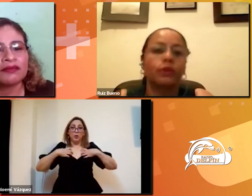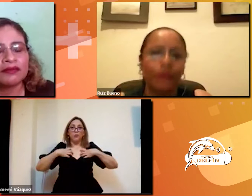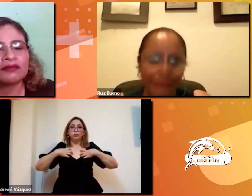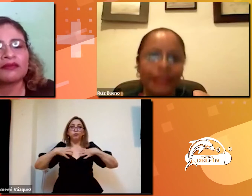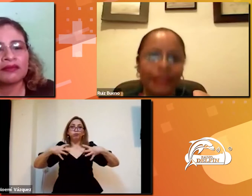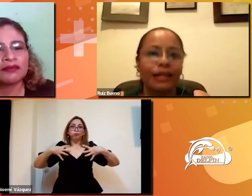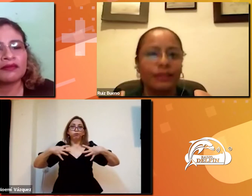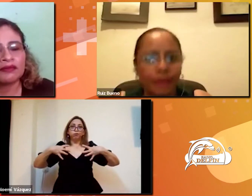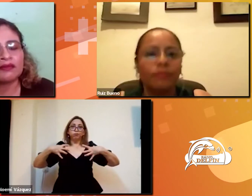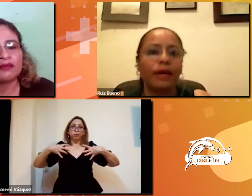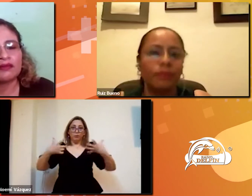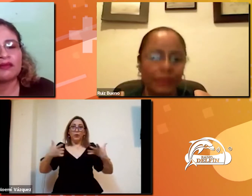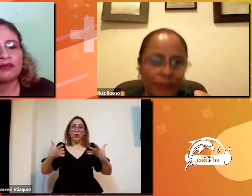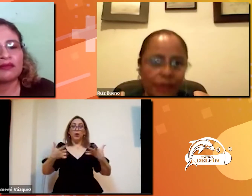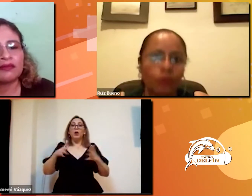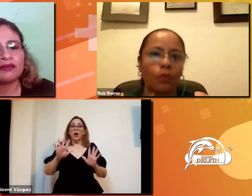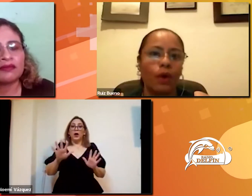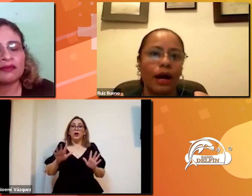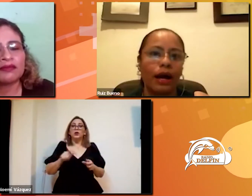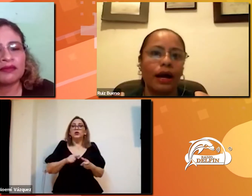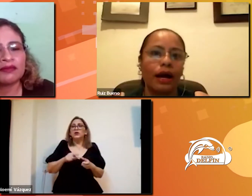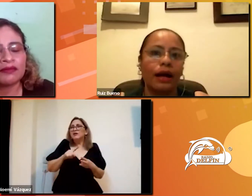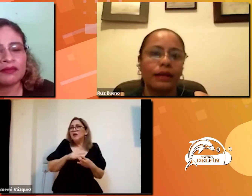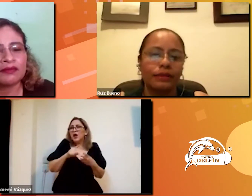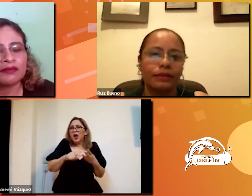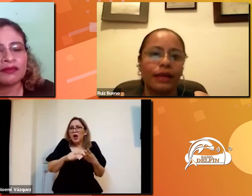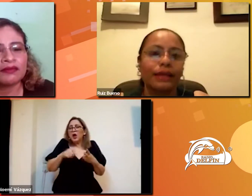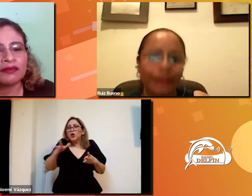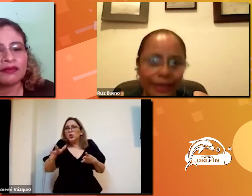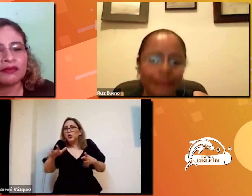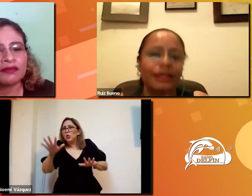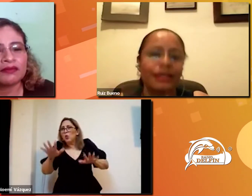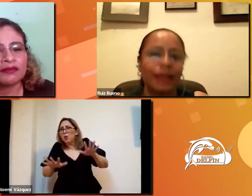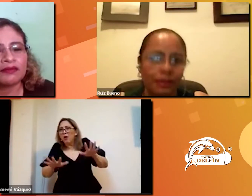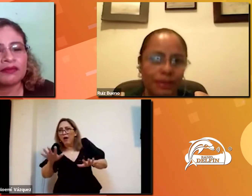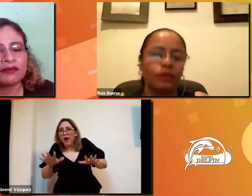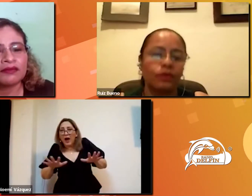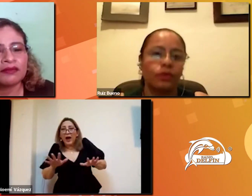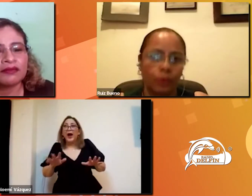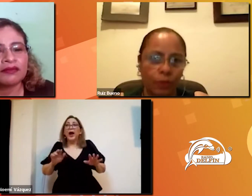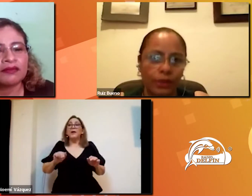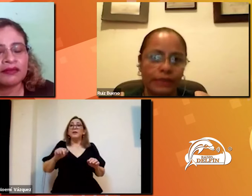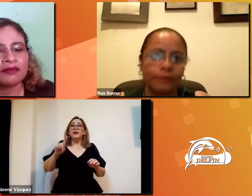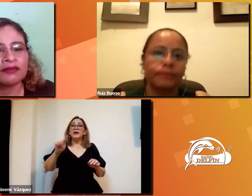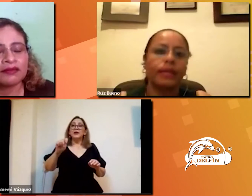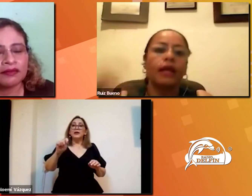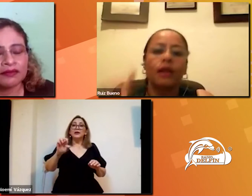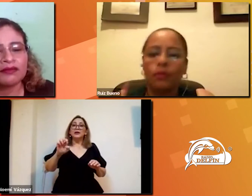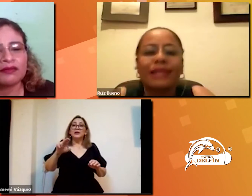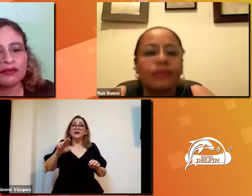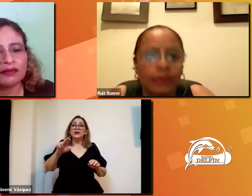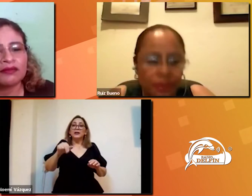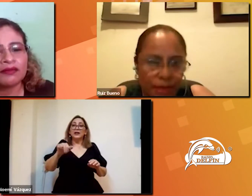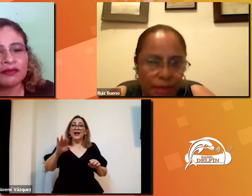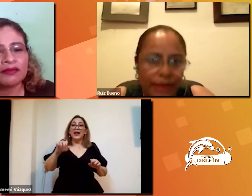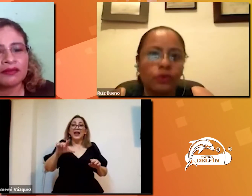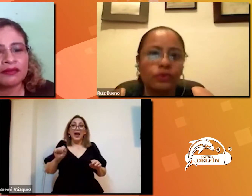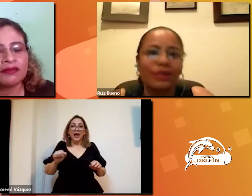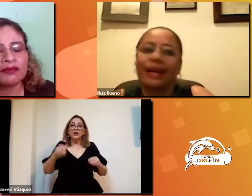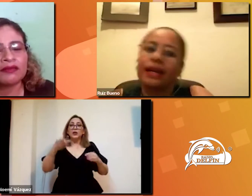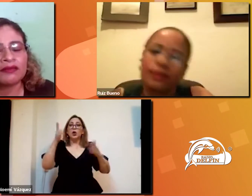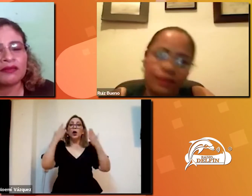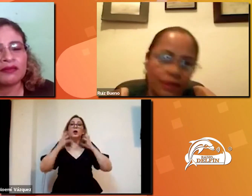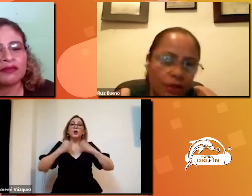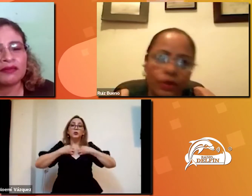Entonces, por eso hay técnicas para empezar como a tranquilizar y a ir vaciando los pulmones. Pueden sentir